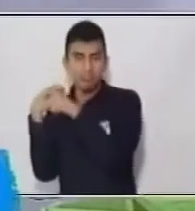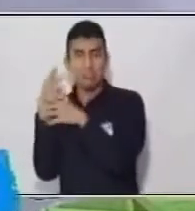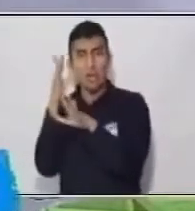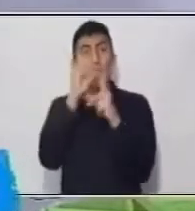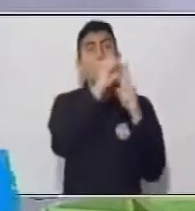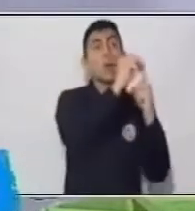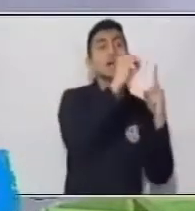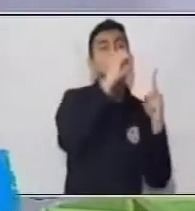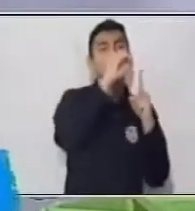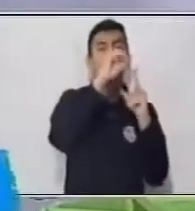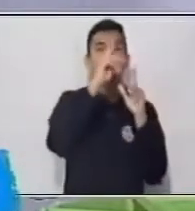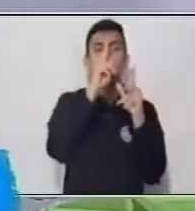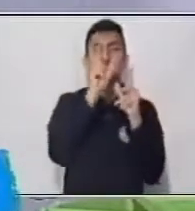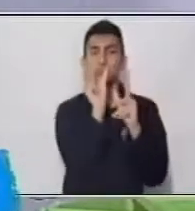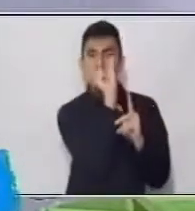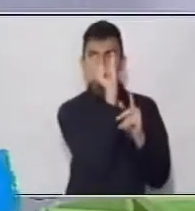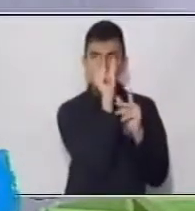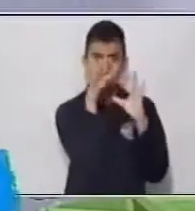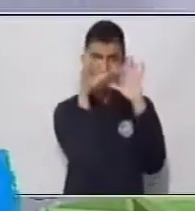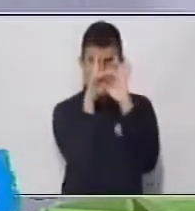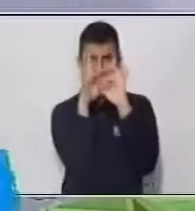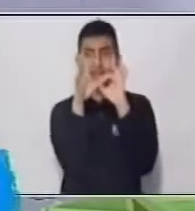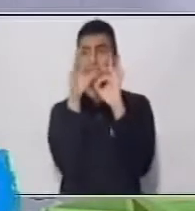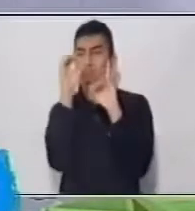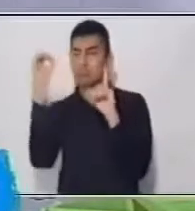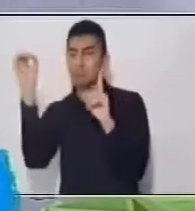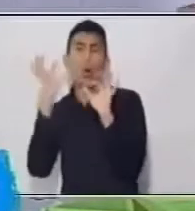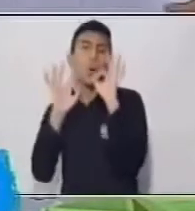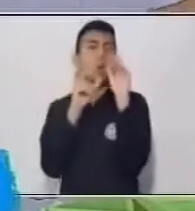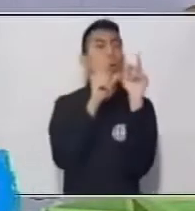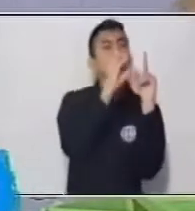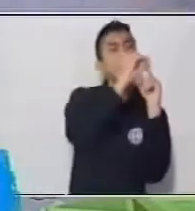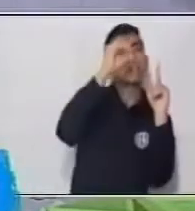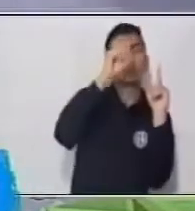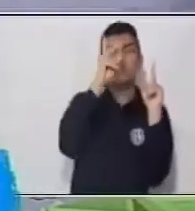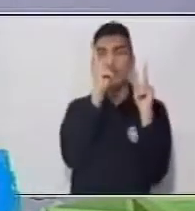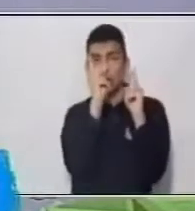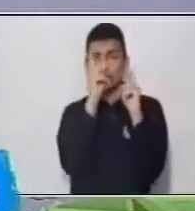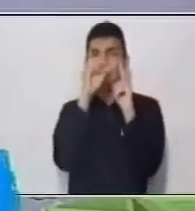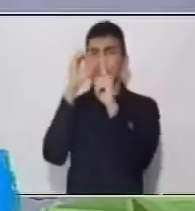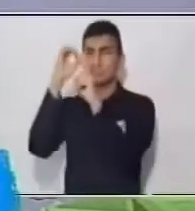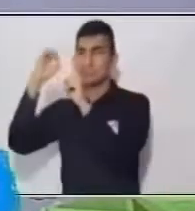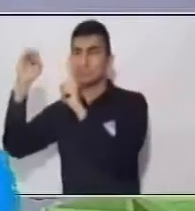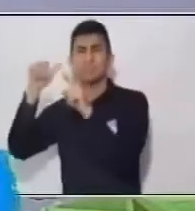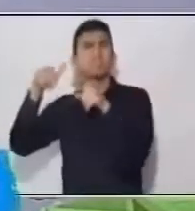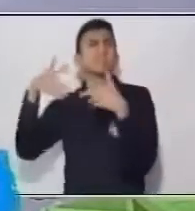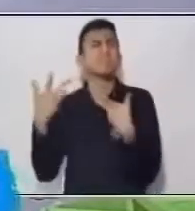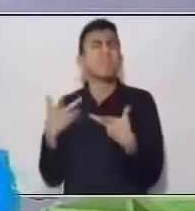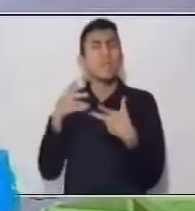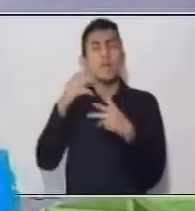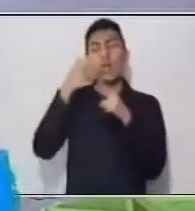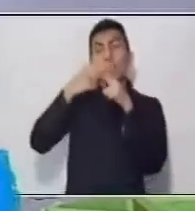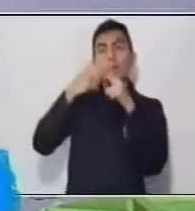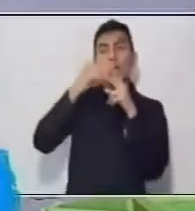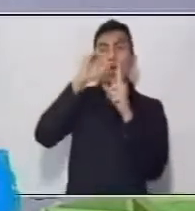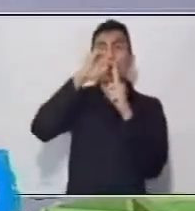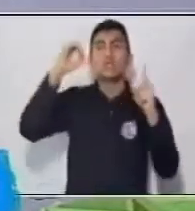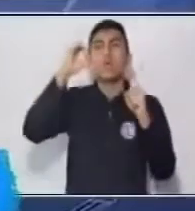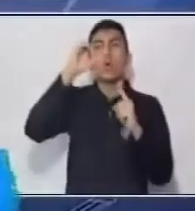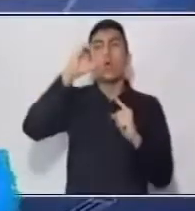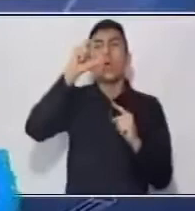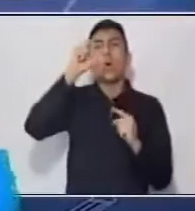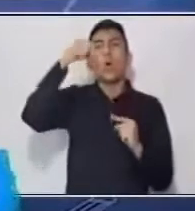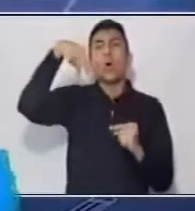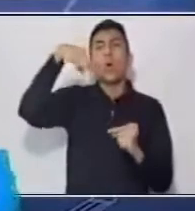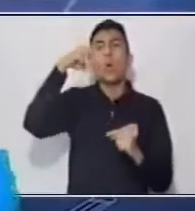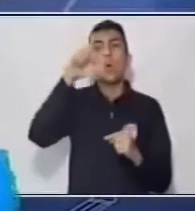también algo importante es que a estas oraciones se les denomina oraciones complejas. Estas oraciones